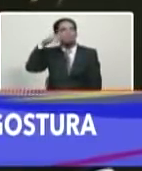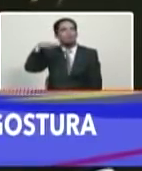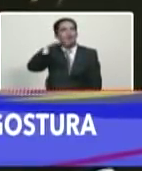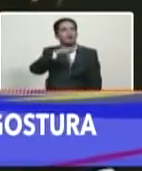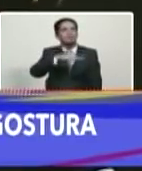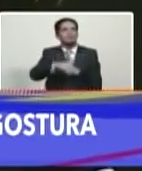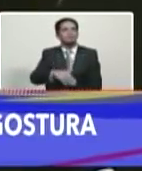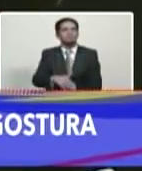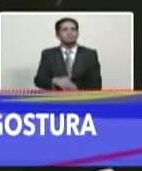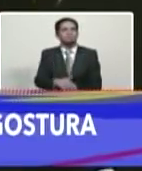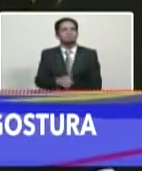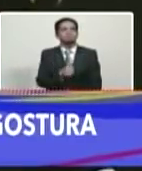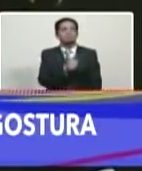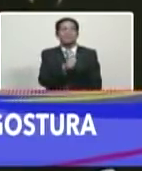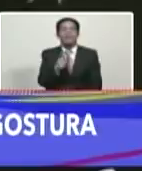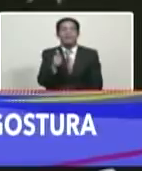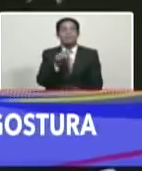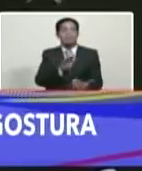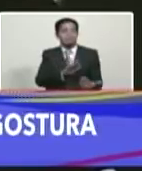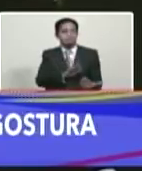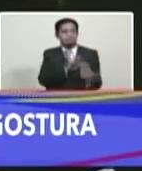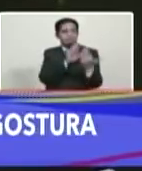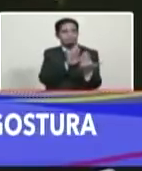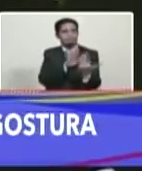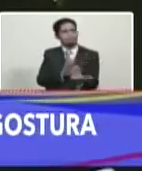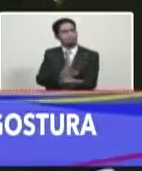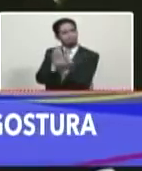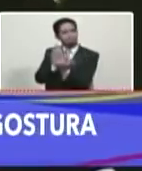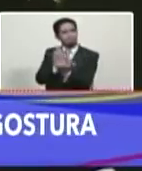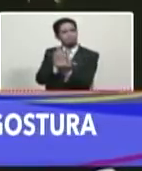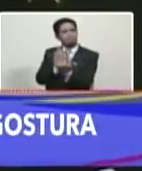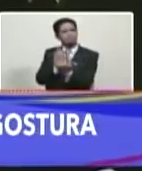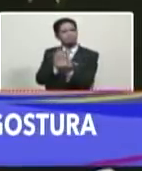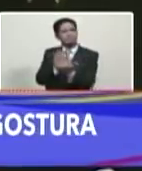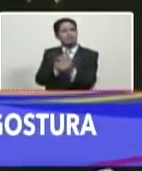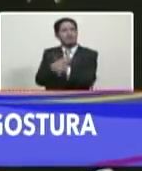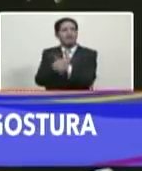reto que me toca y nos ha tocado,